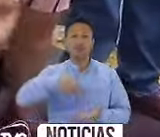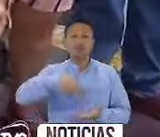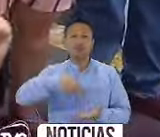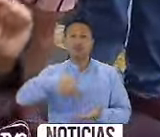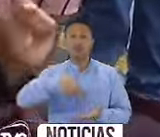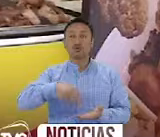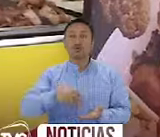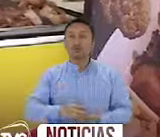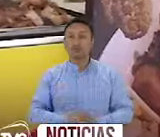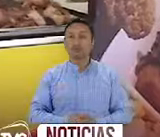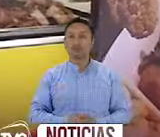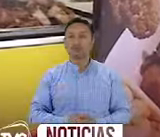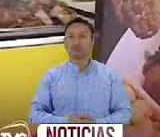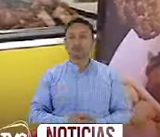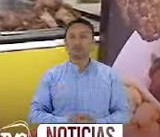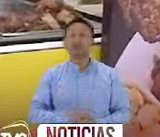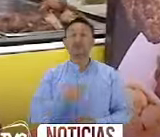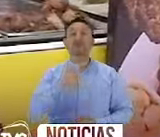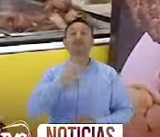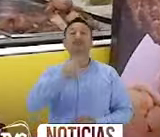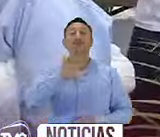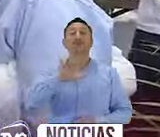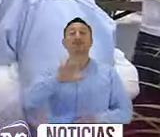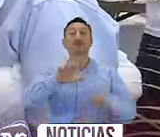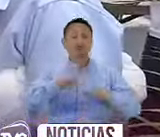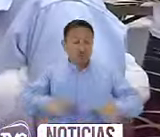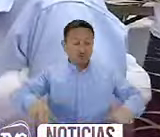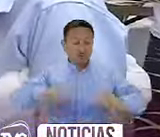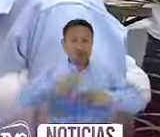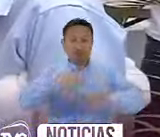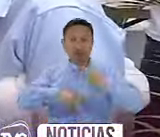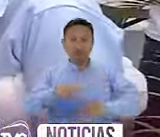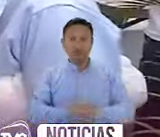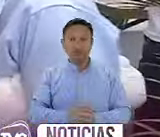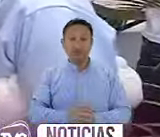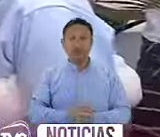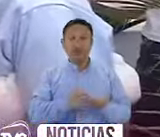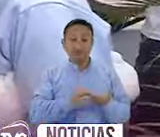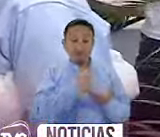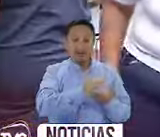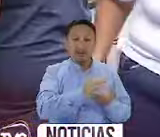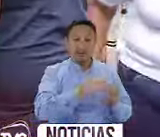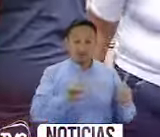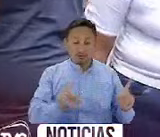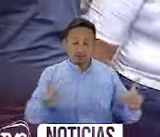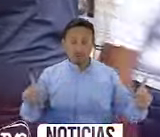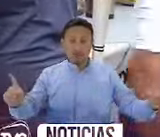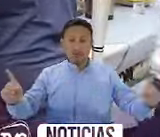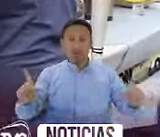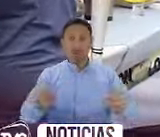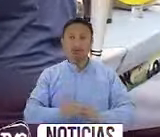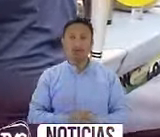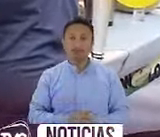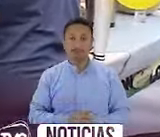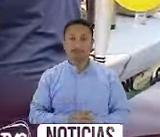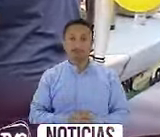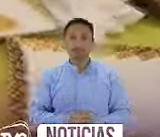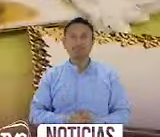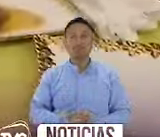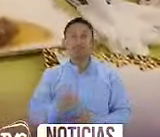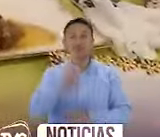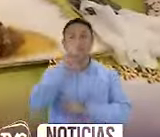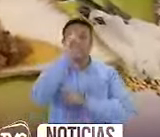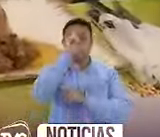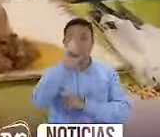Fueron en total 25 stands representando a cada cantón guayasense y que rindieron un homenaje a la primera provincia